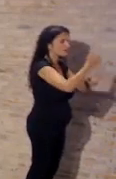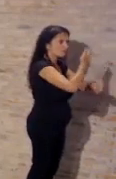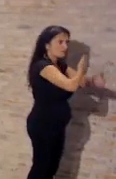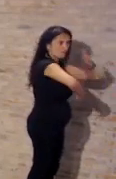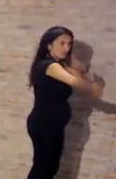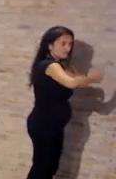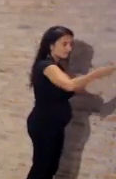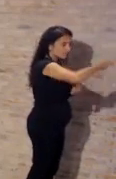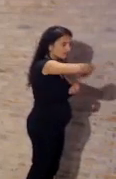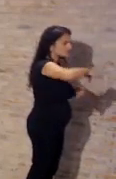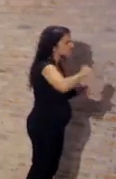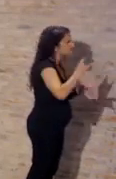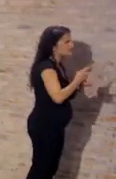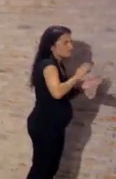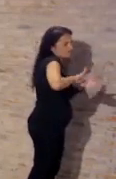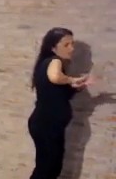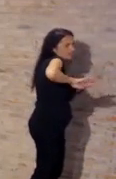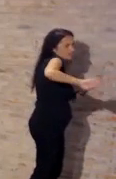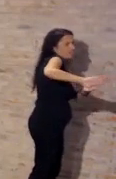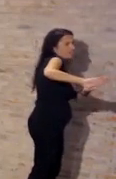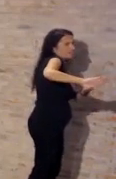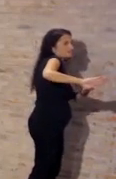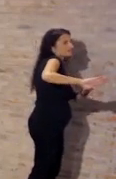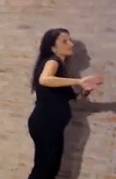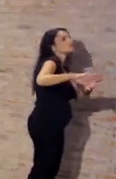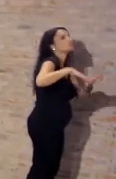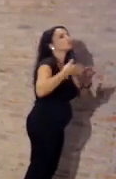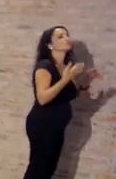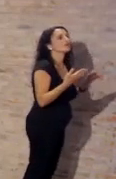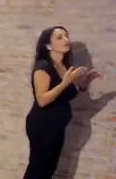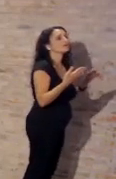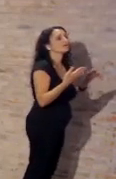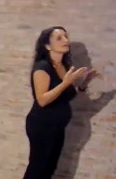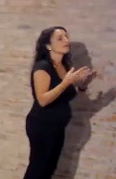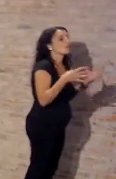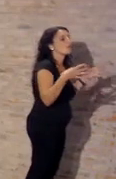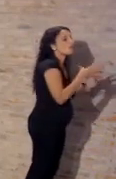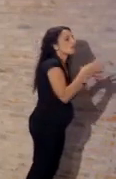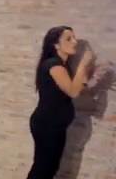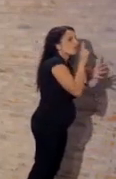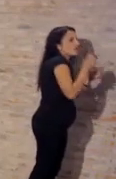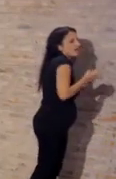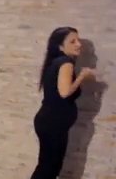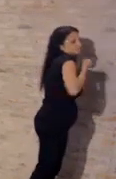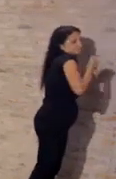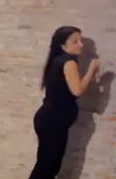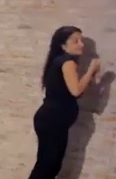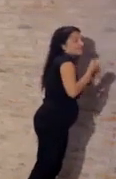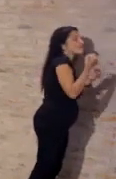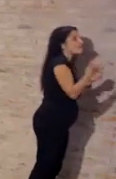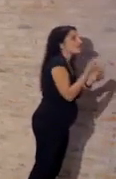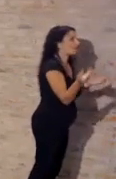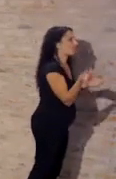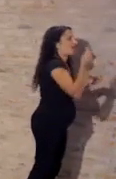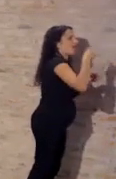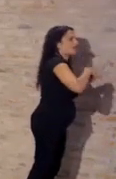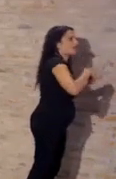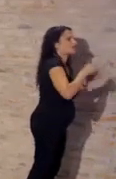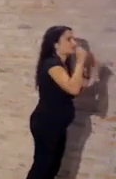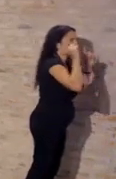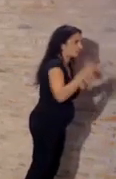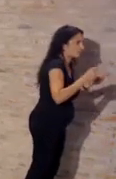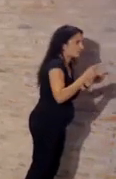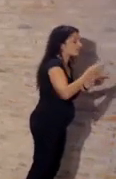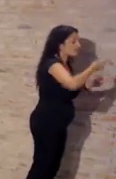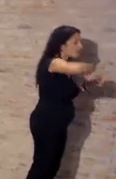relegadas de eh lo que hace a los diferentes feminismos y es necesario poder formar parte poder estar